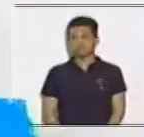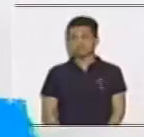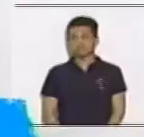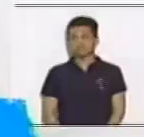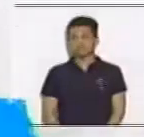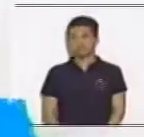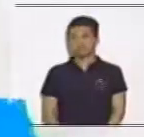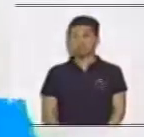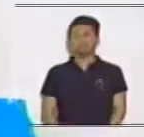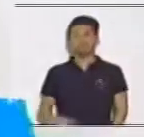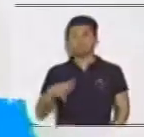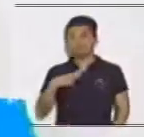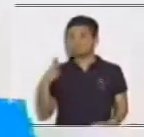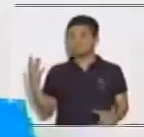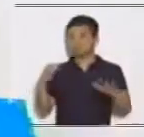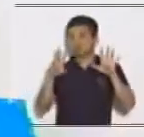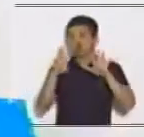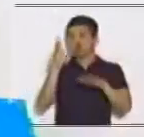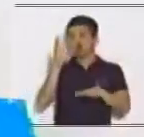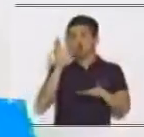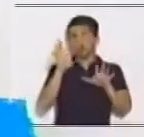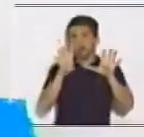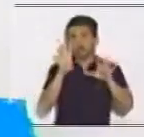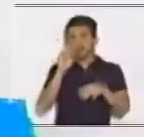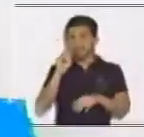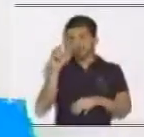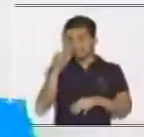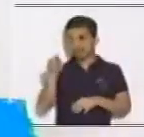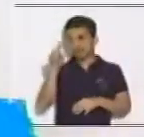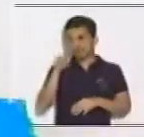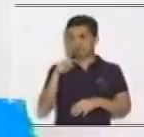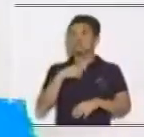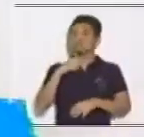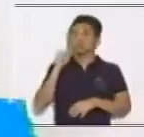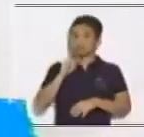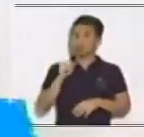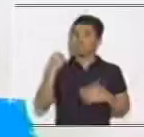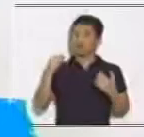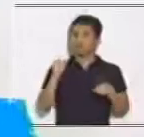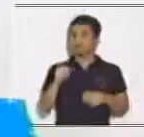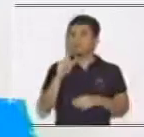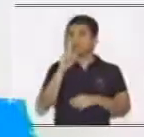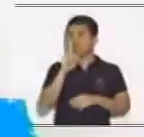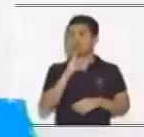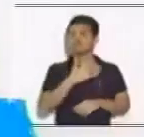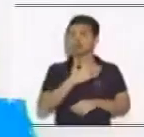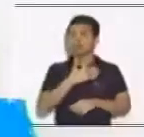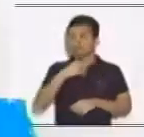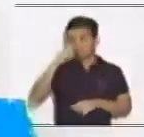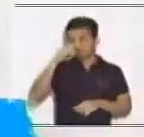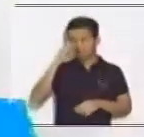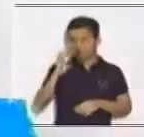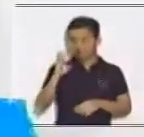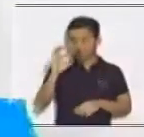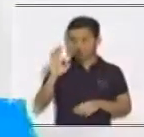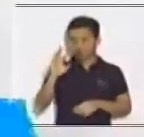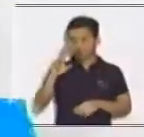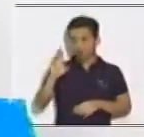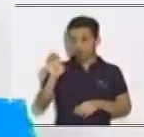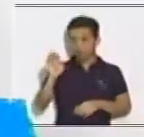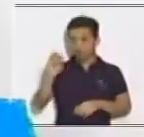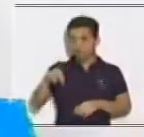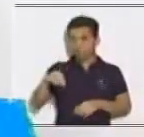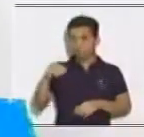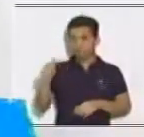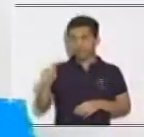grados, yo puedo aplicar un teorema muy importante que ustedes ya conocen,